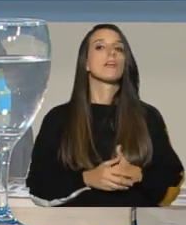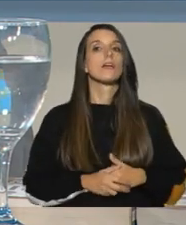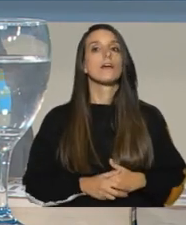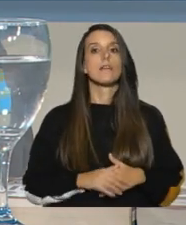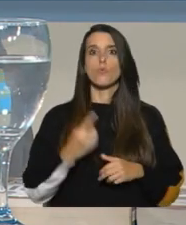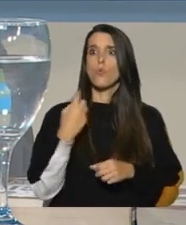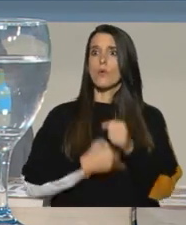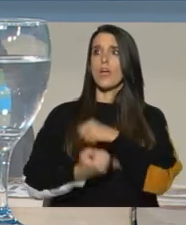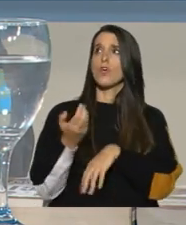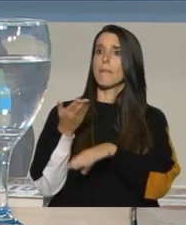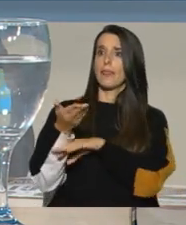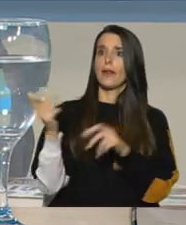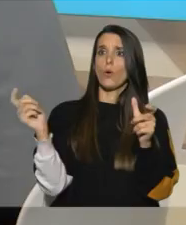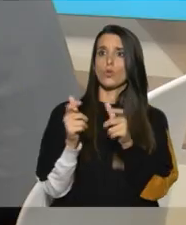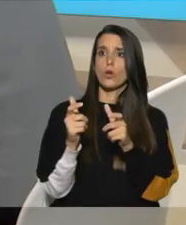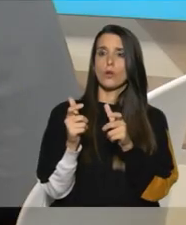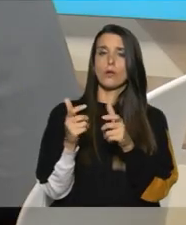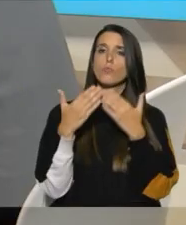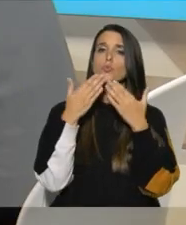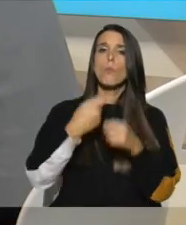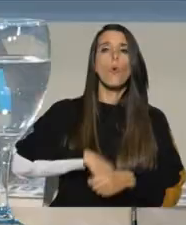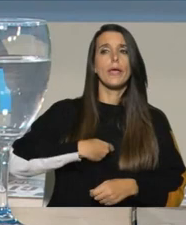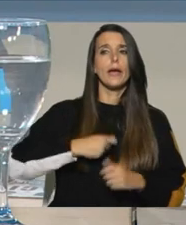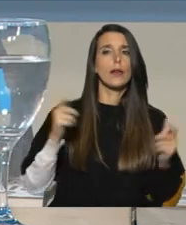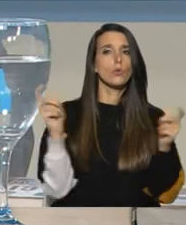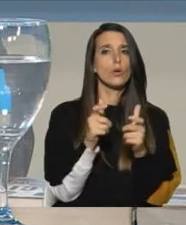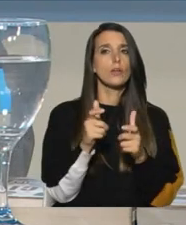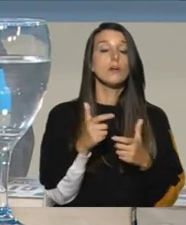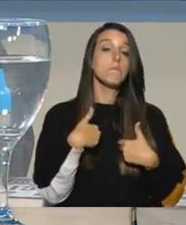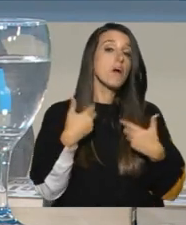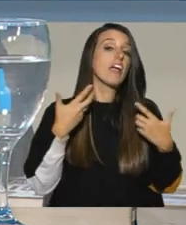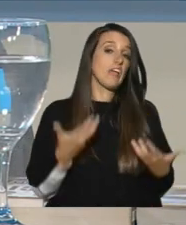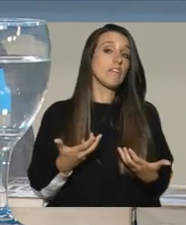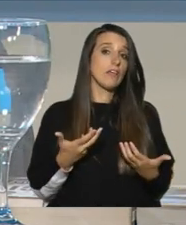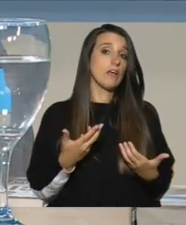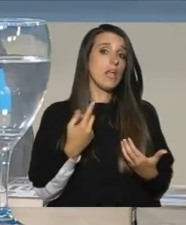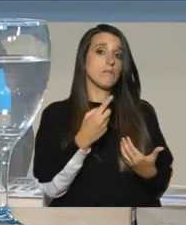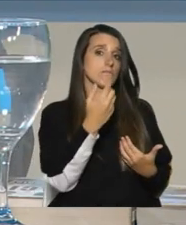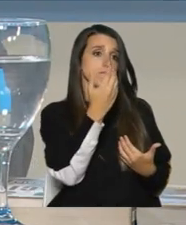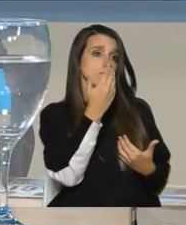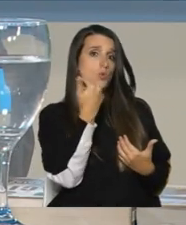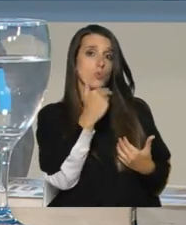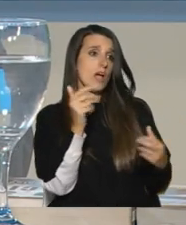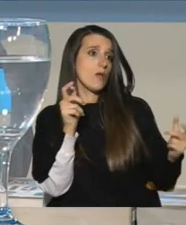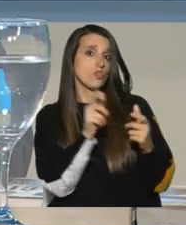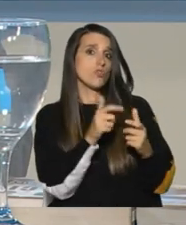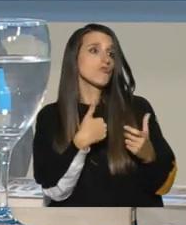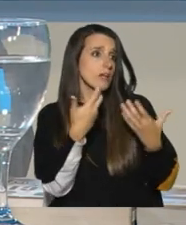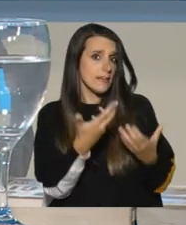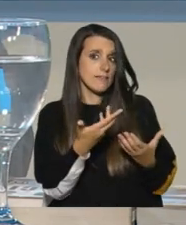Ya hace más de un año de esto. ¿Se ha reunido con Mujica? Quise, no me quiso recibir. Hice una